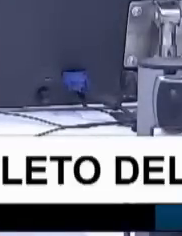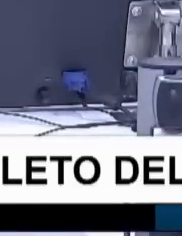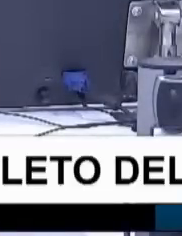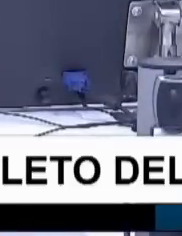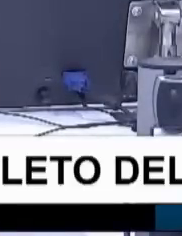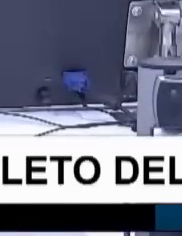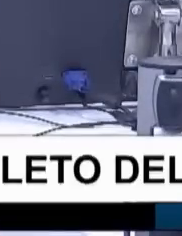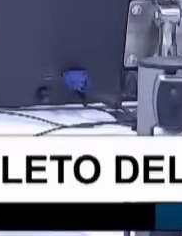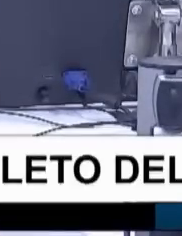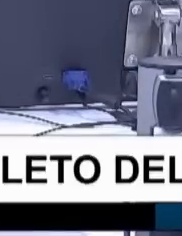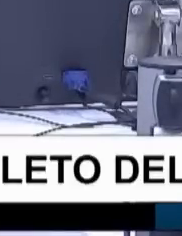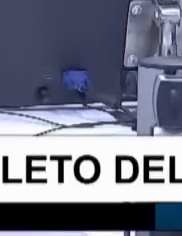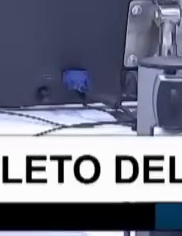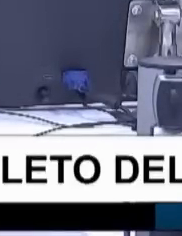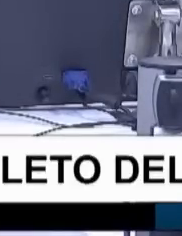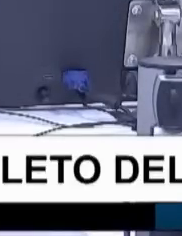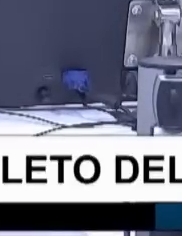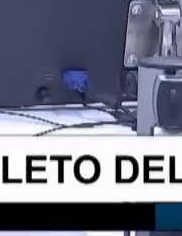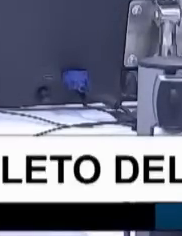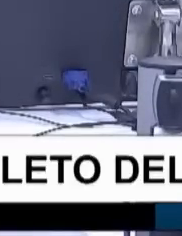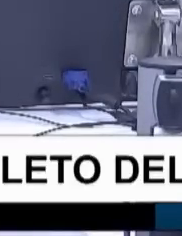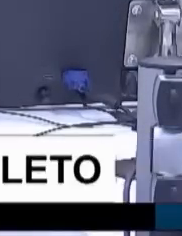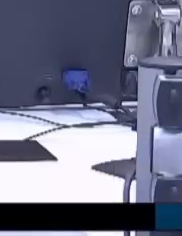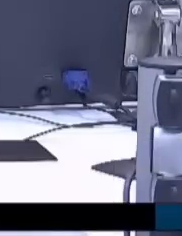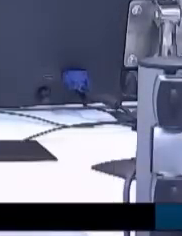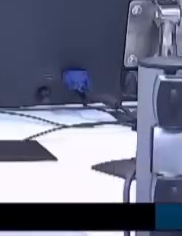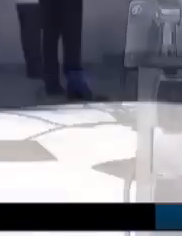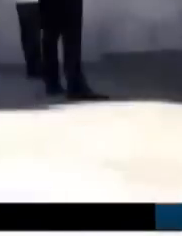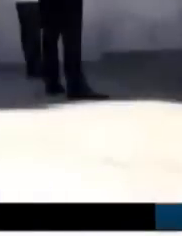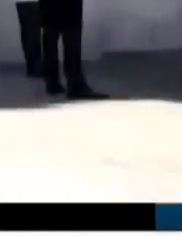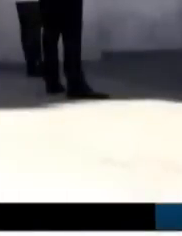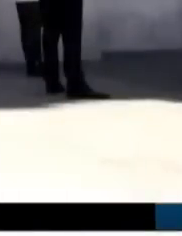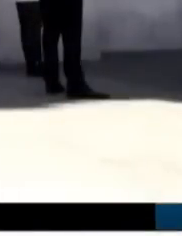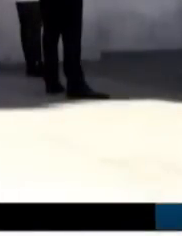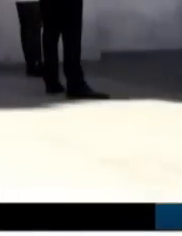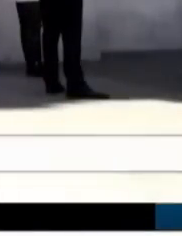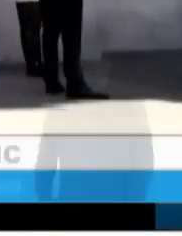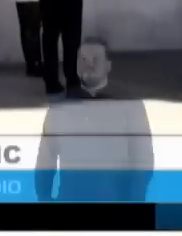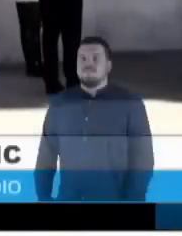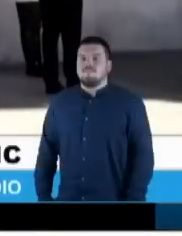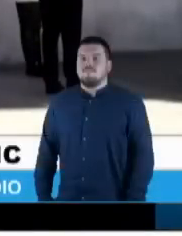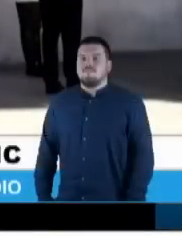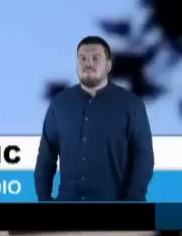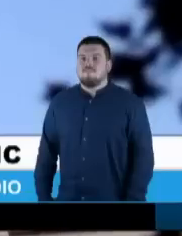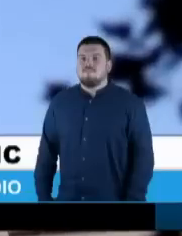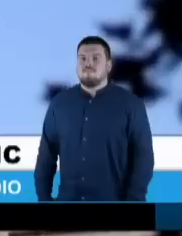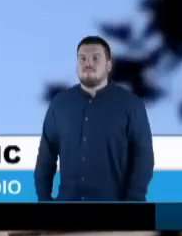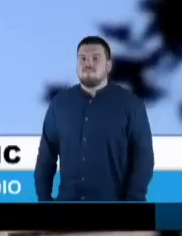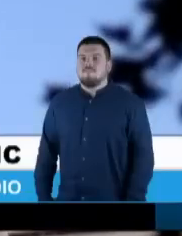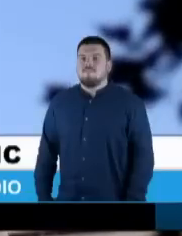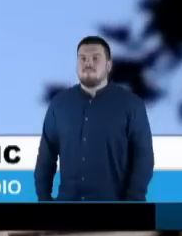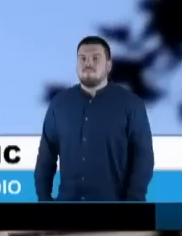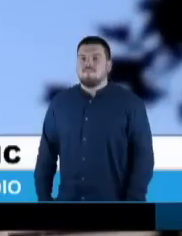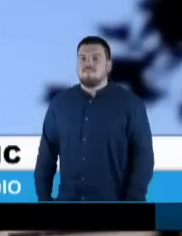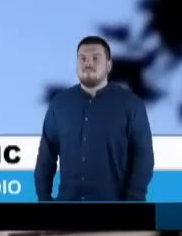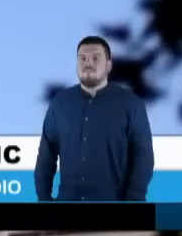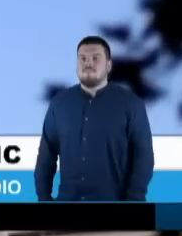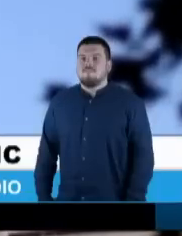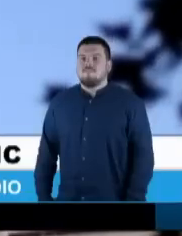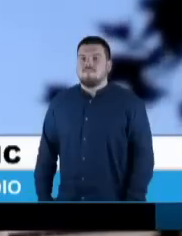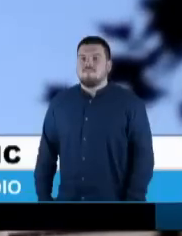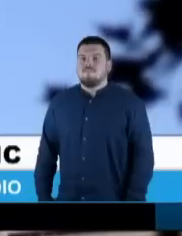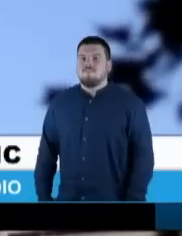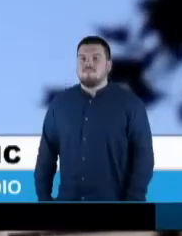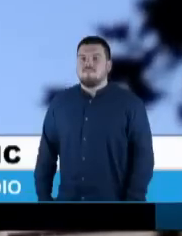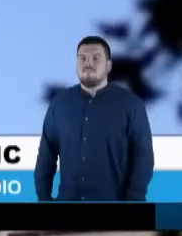los detalles. Hola, Bastián, buenos días. Hola, Bastián. Hola, Katherine. Hola, Tomás. Muy buenos días. Suele suceder que cuando ya pasa un año de